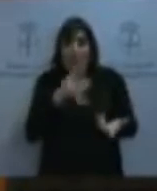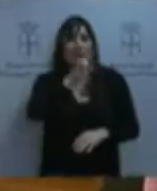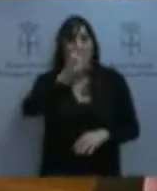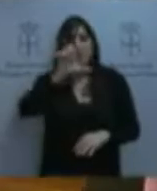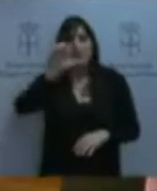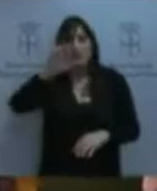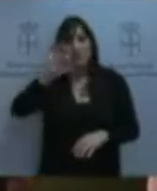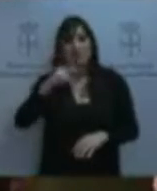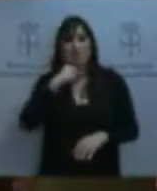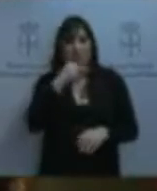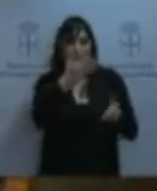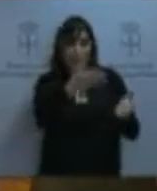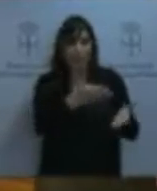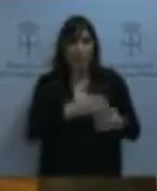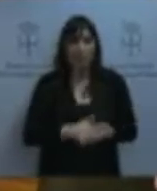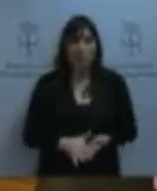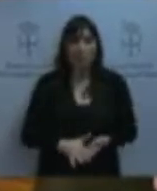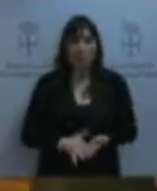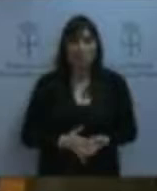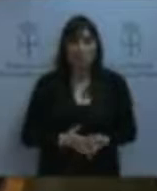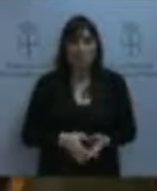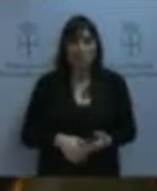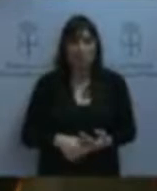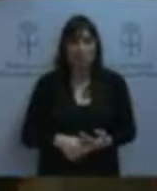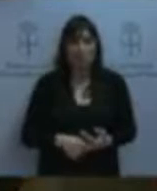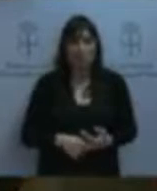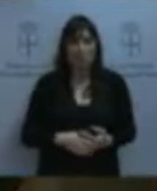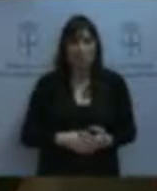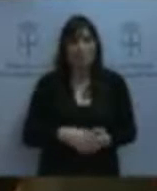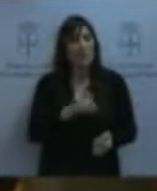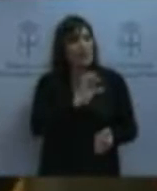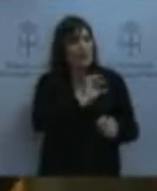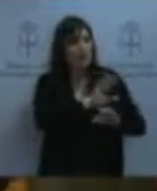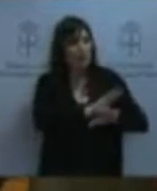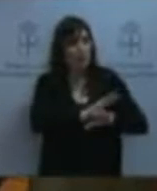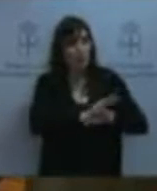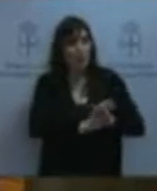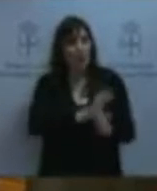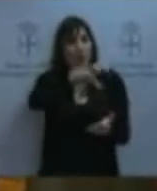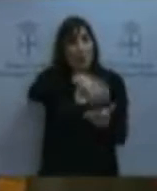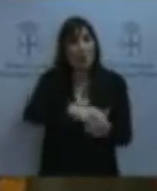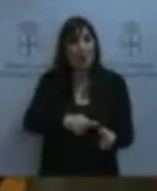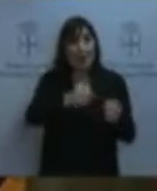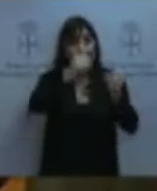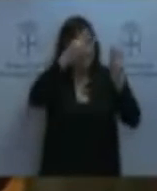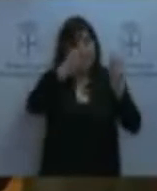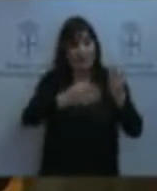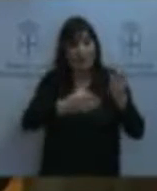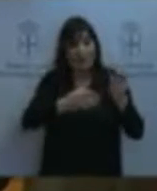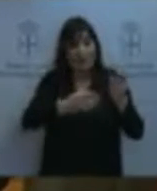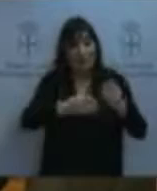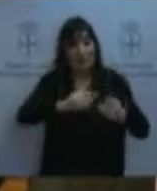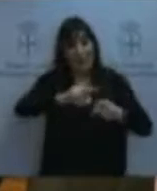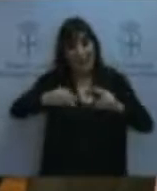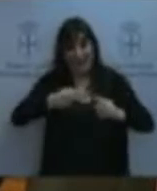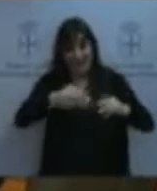producido. Señor consejero, el Banco de Germoplasma del Jardín Botánico es el banco que tenemos en Asturias para la conservación